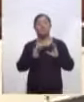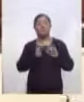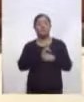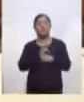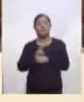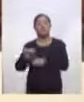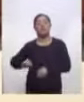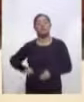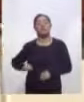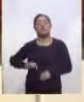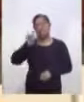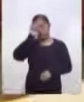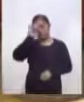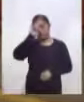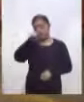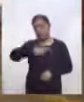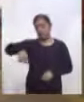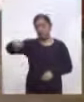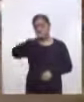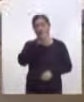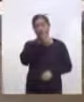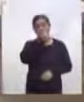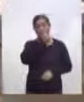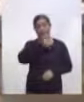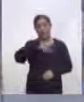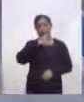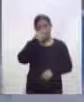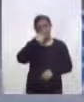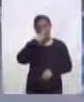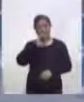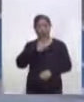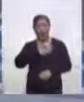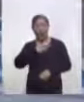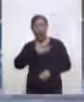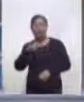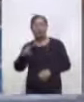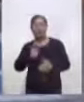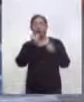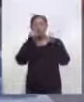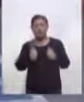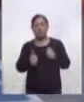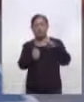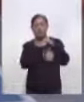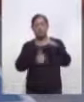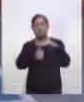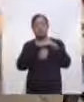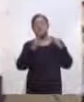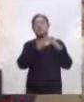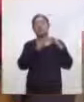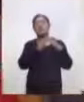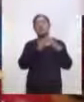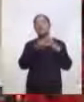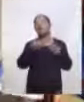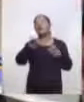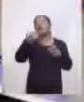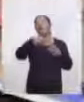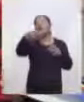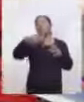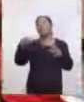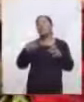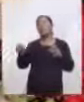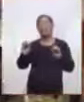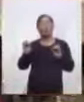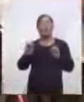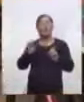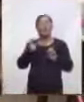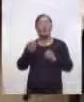CESA recomienda que los estudiantes con gripe o resfriado mantengan reposo en casa y eviten tener contacto físico con otras personas, como saludar